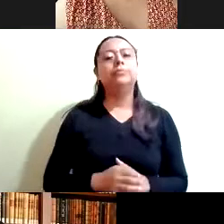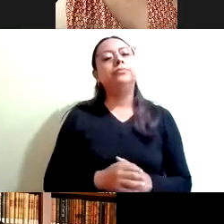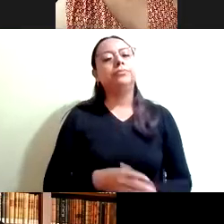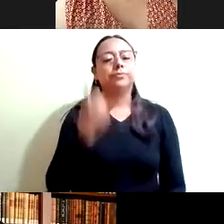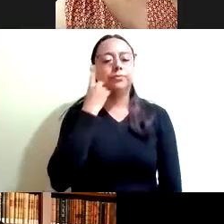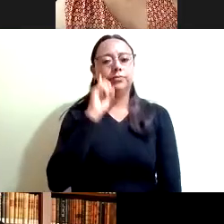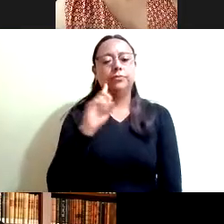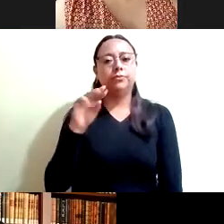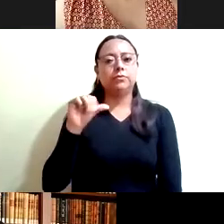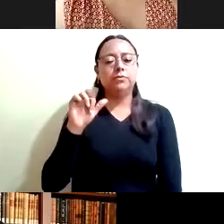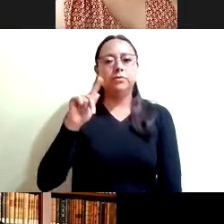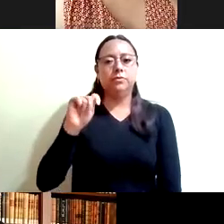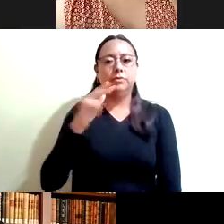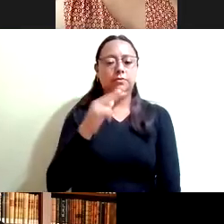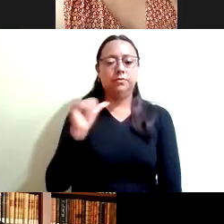Ávila Ventura.